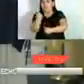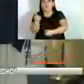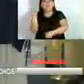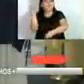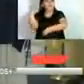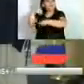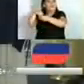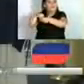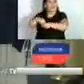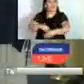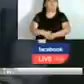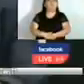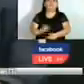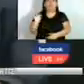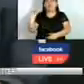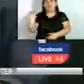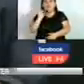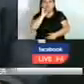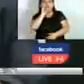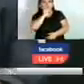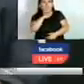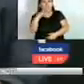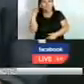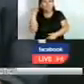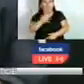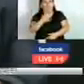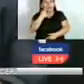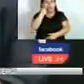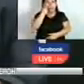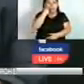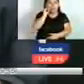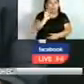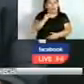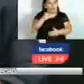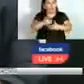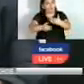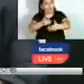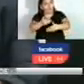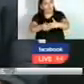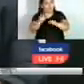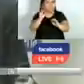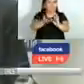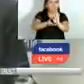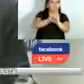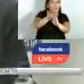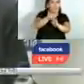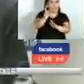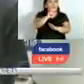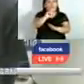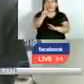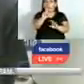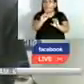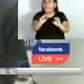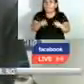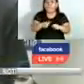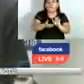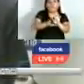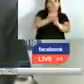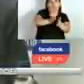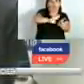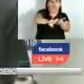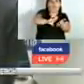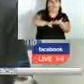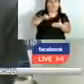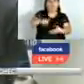Salvadoreña. Aseguran que se debe de mantener una trayectoria sostenible, es decir, que no incremente la capacidad de pago que